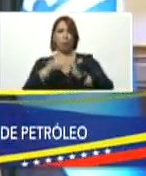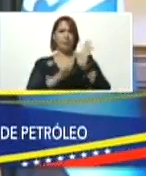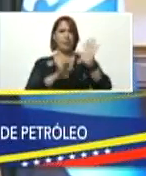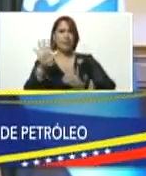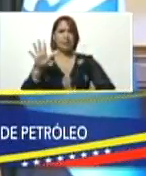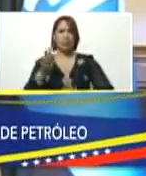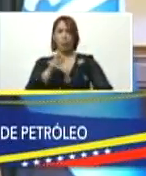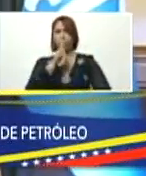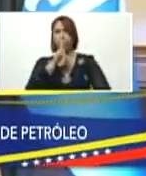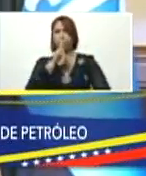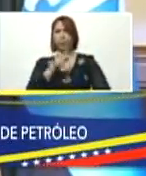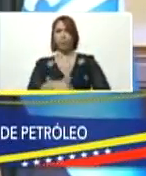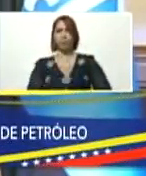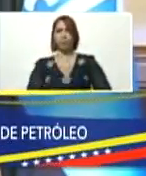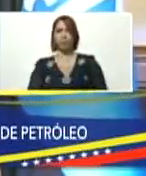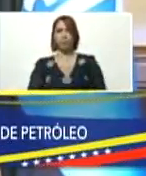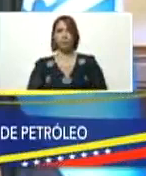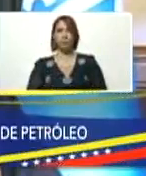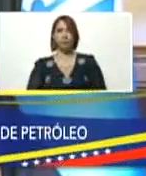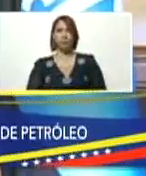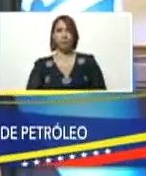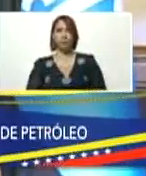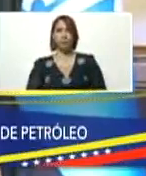abajo, a la nada.